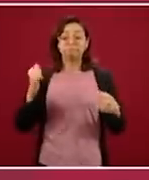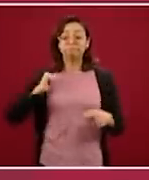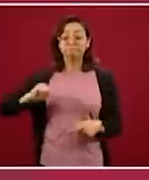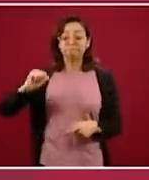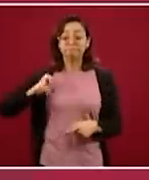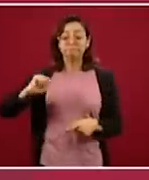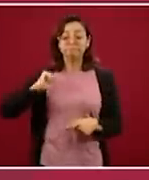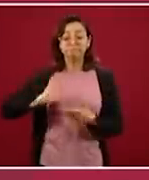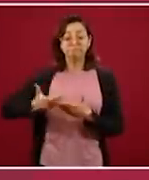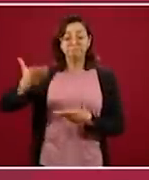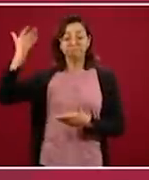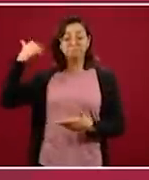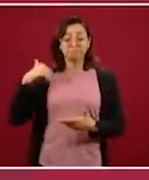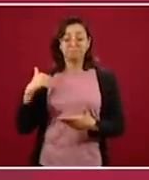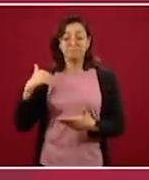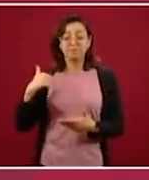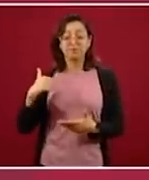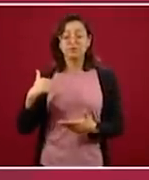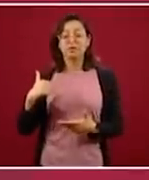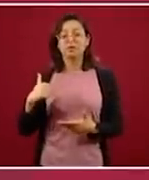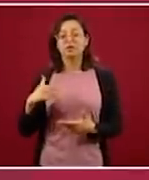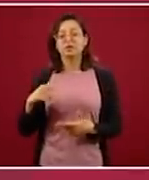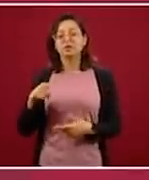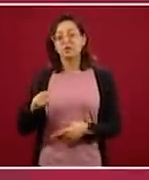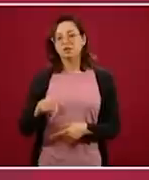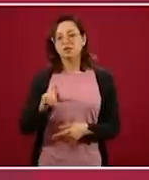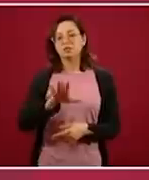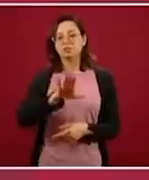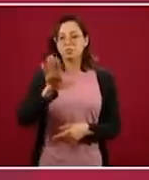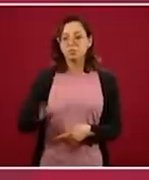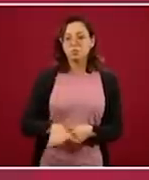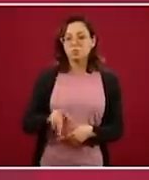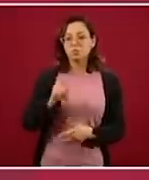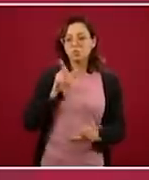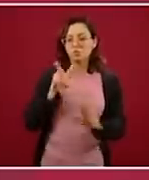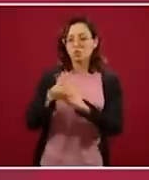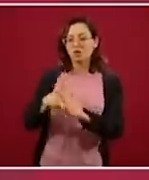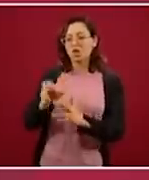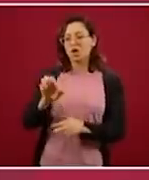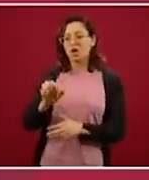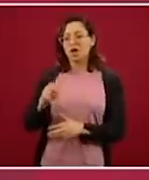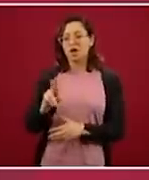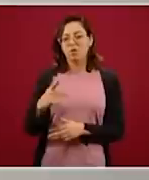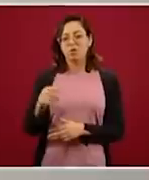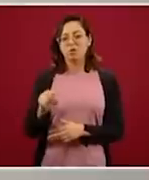sobre todo después del asesinato de don Eugenio.